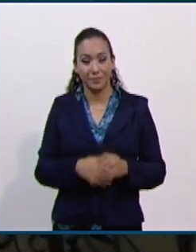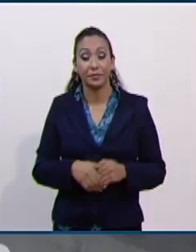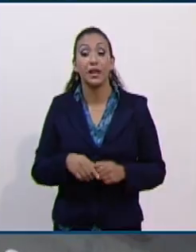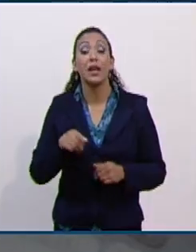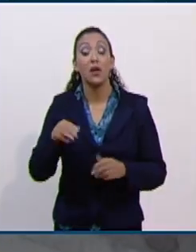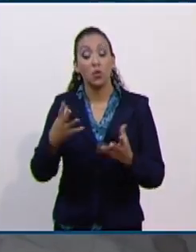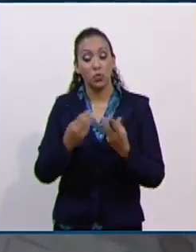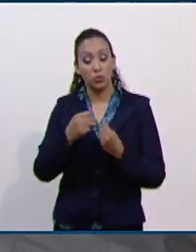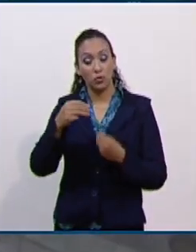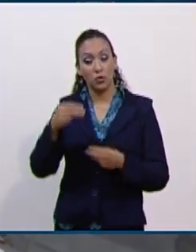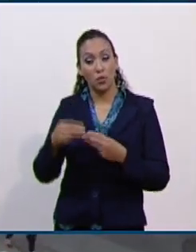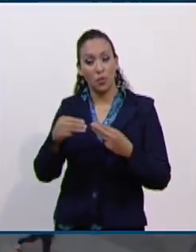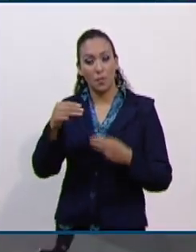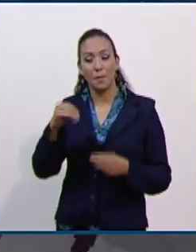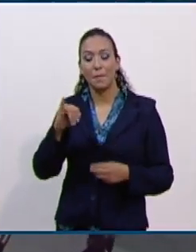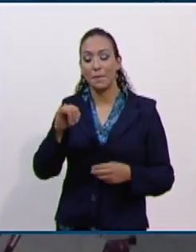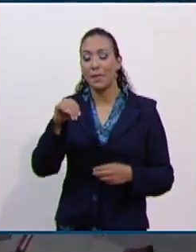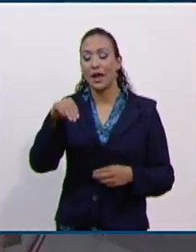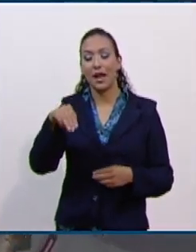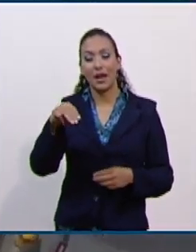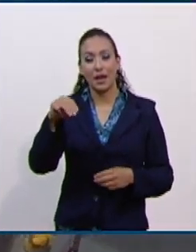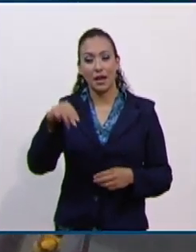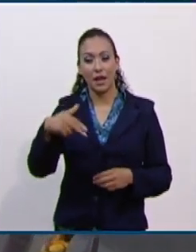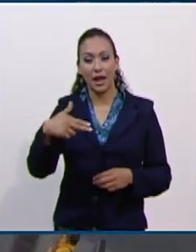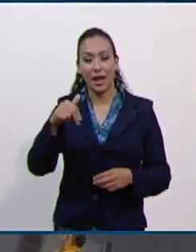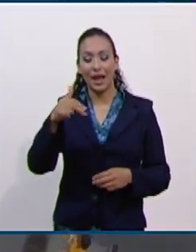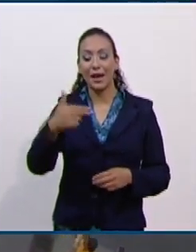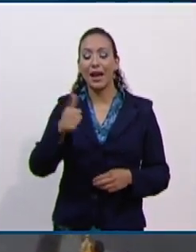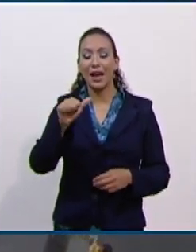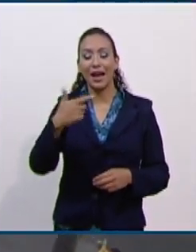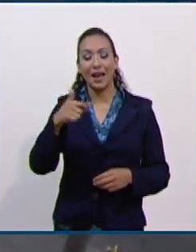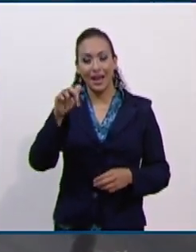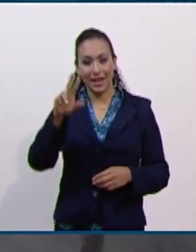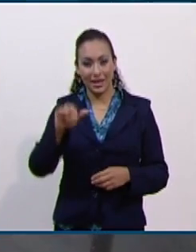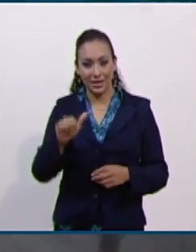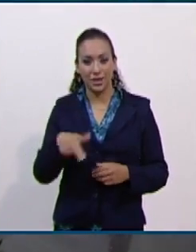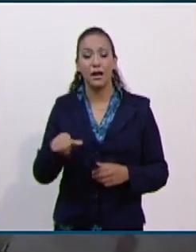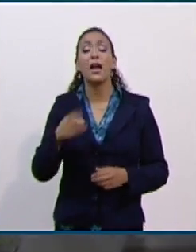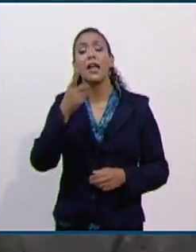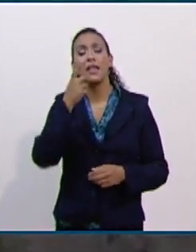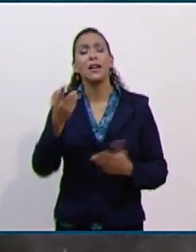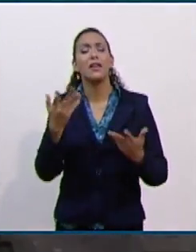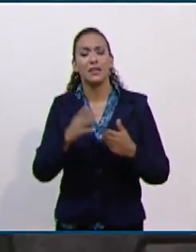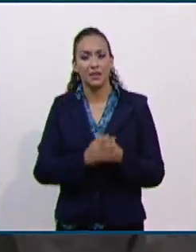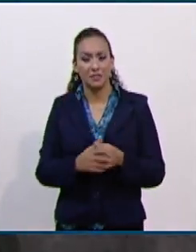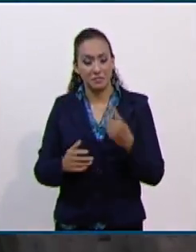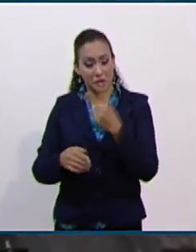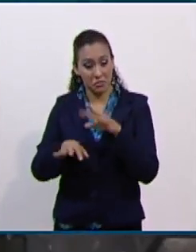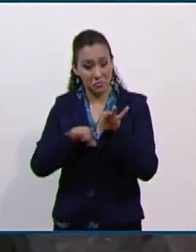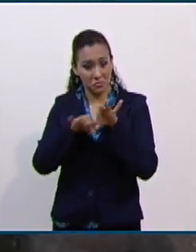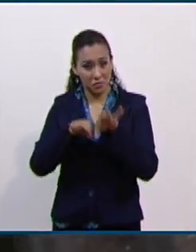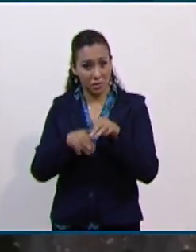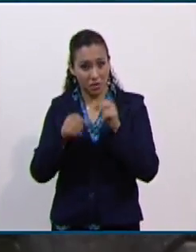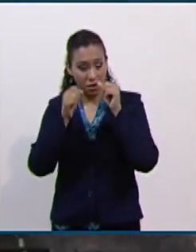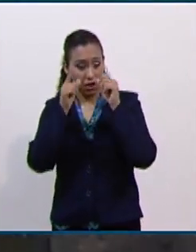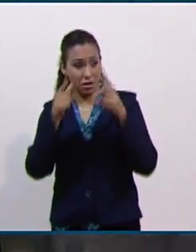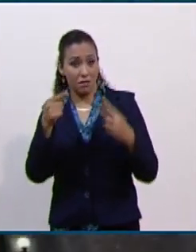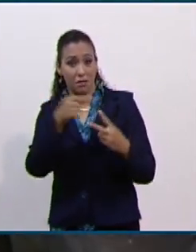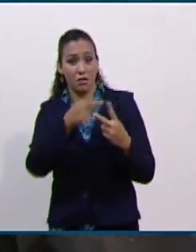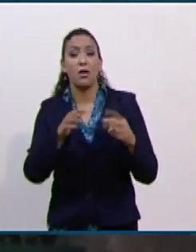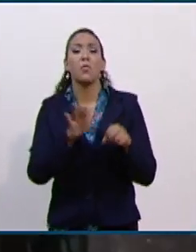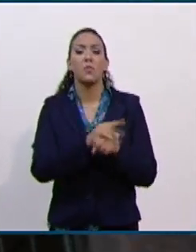Marta Eugenia Magaña López. Ambas juzgadoras compartieron su experiencia en su labor de impartir justicia a la sociedad y los